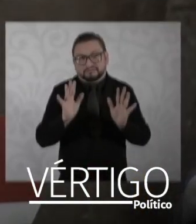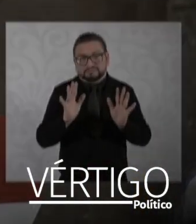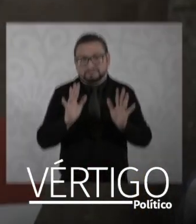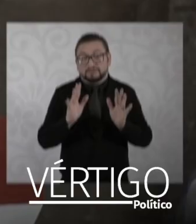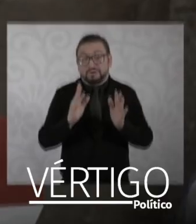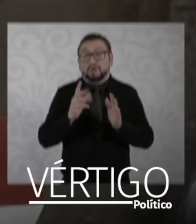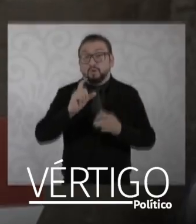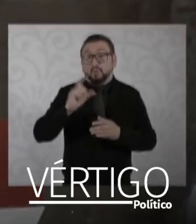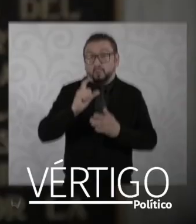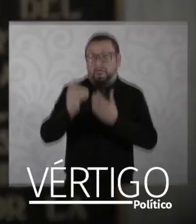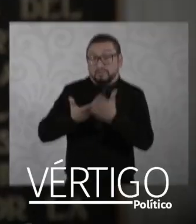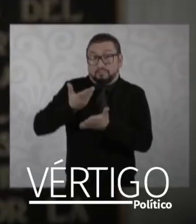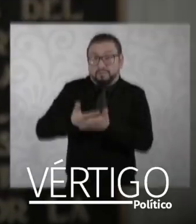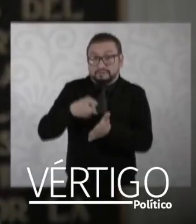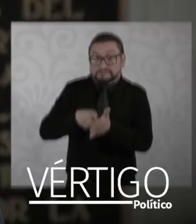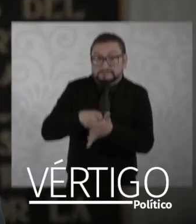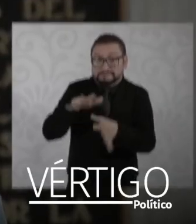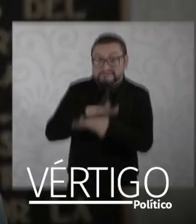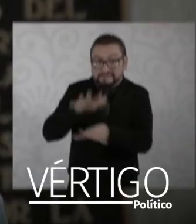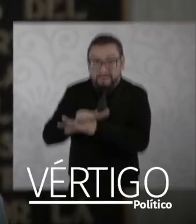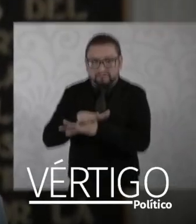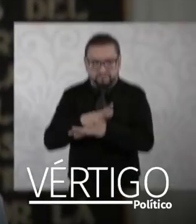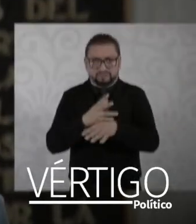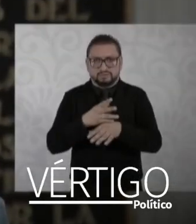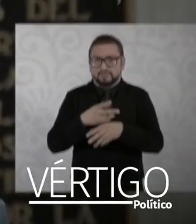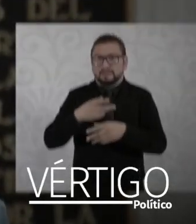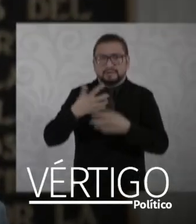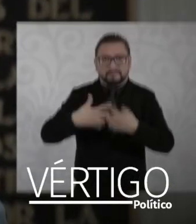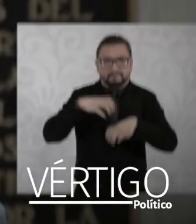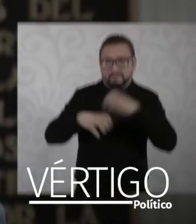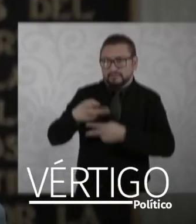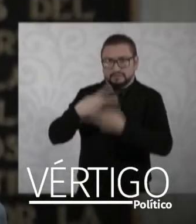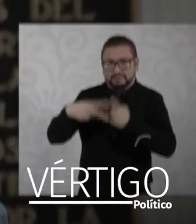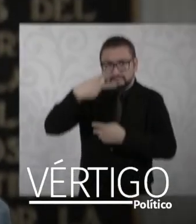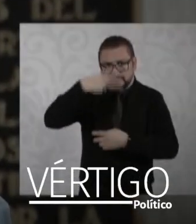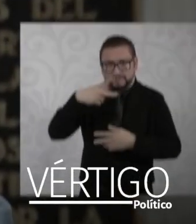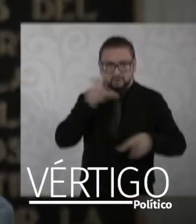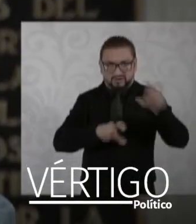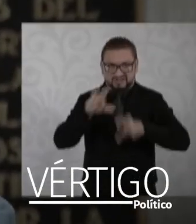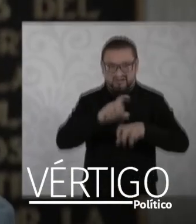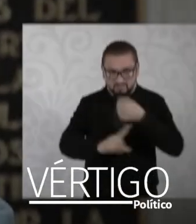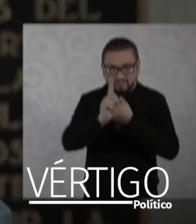existencia de energía en condiciones adecuadas y políticas públicas amigables con las inversiones.